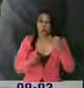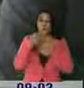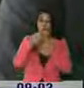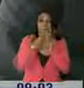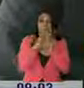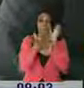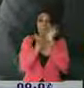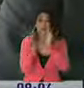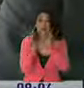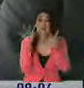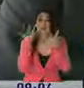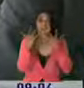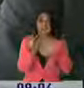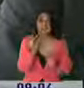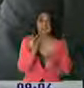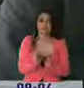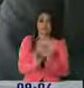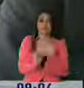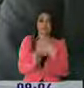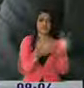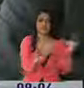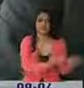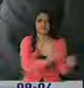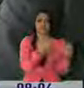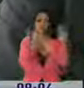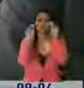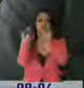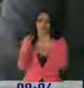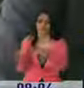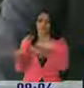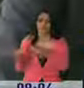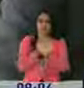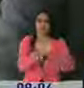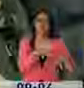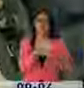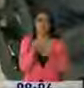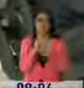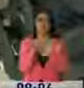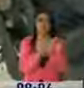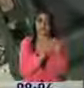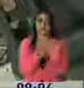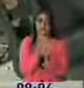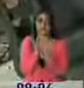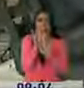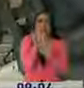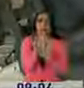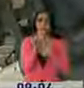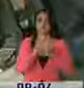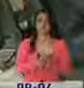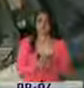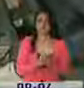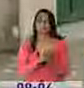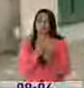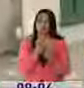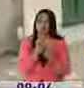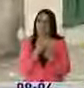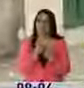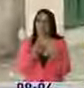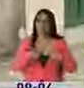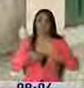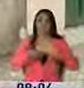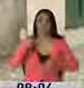abril se ha ido haciendo el traspaso de operaciones de las oficinas principales. El proceso se lo realiza luego de la suscripción del